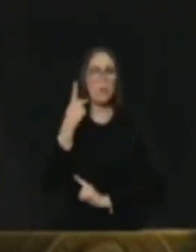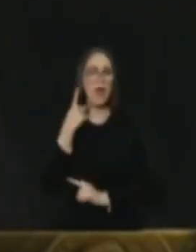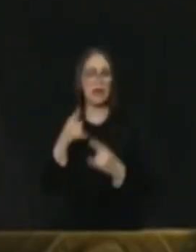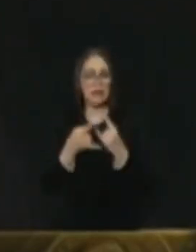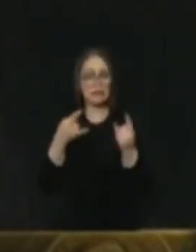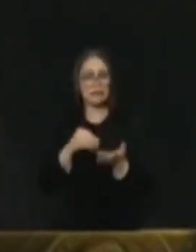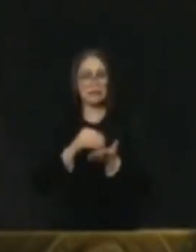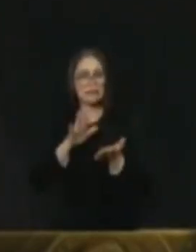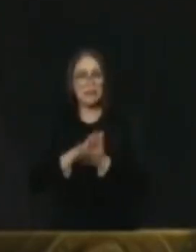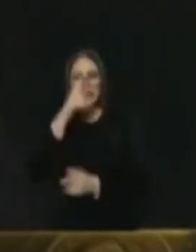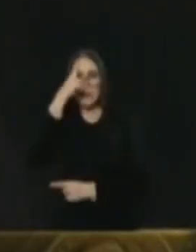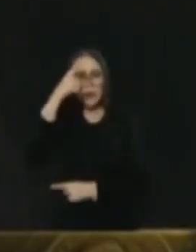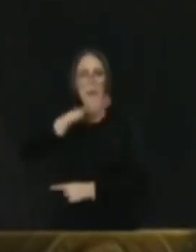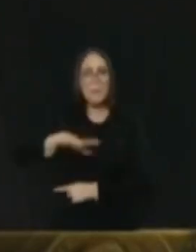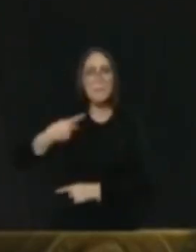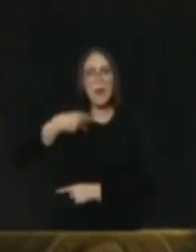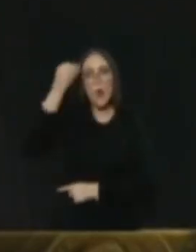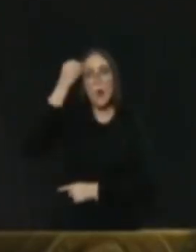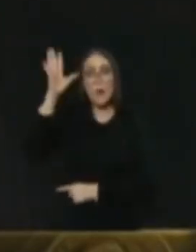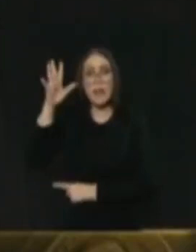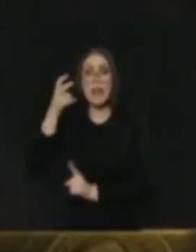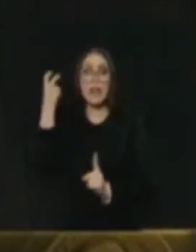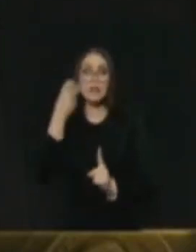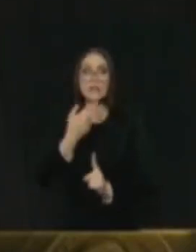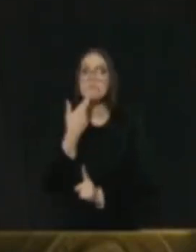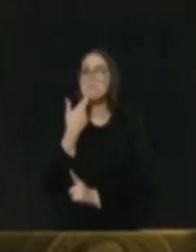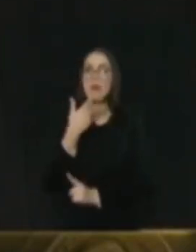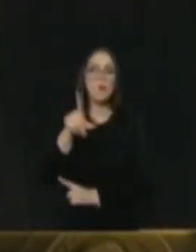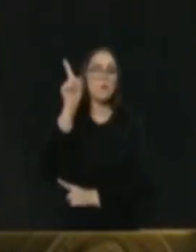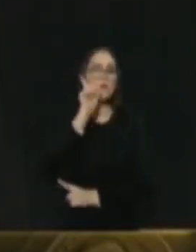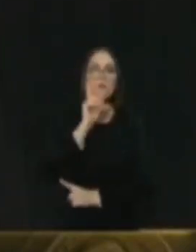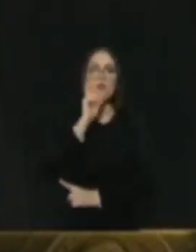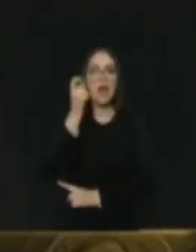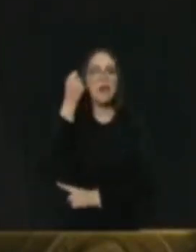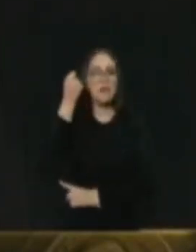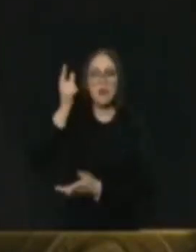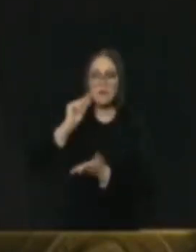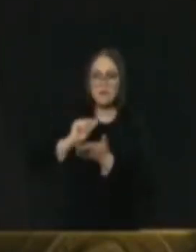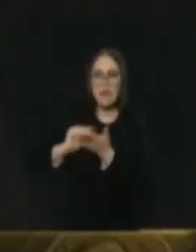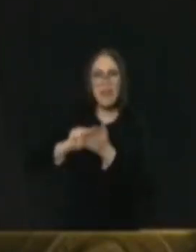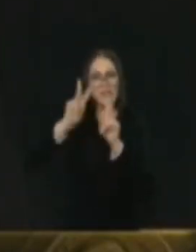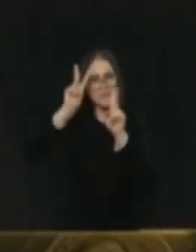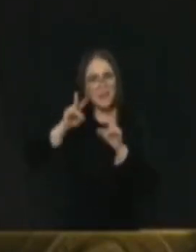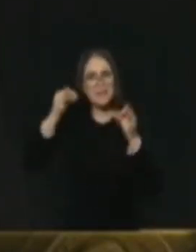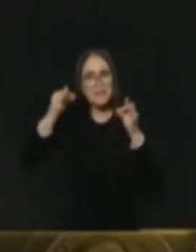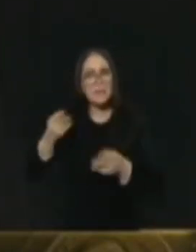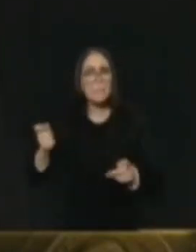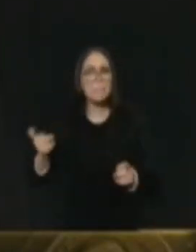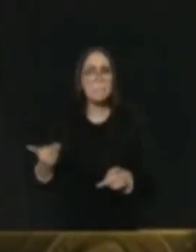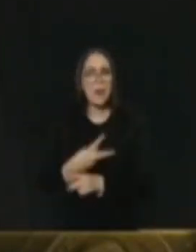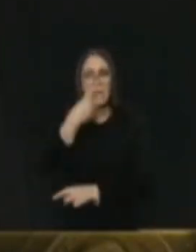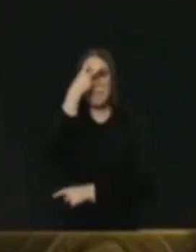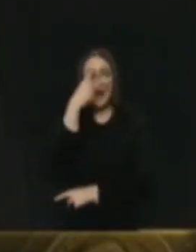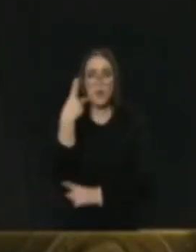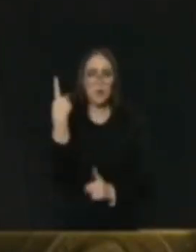olvidados. Es la mejor, más intensa cronista de la múltiple realidad mexicana. Es una institución del